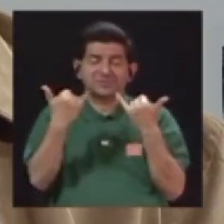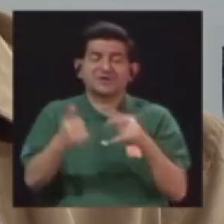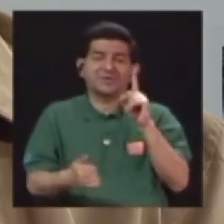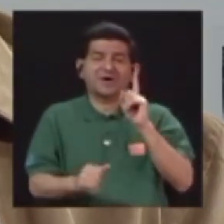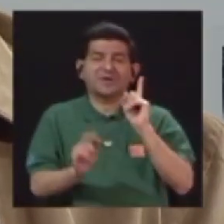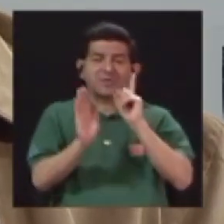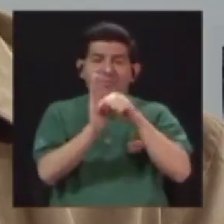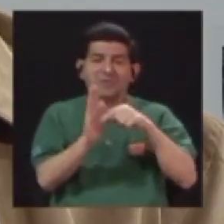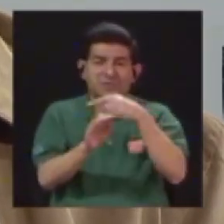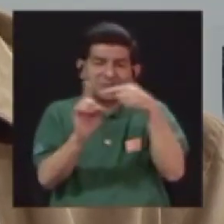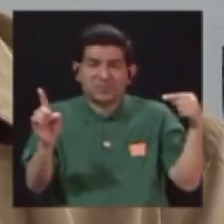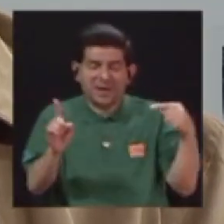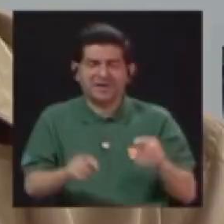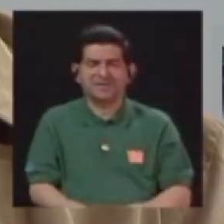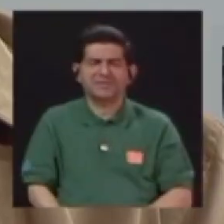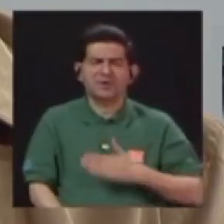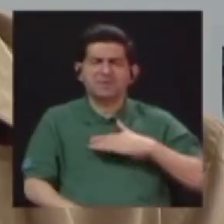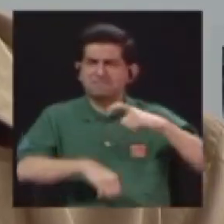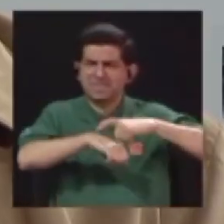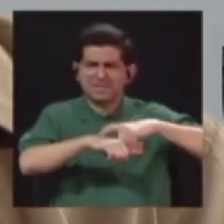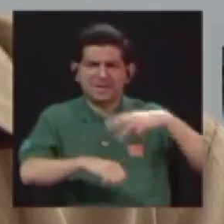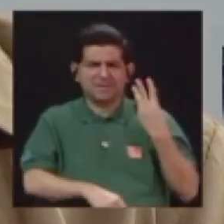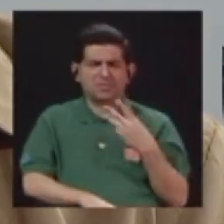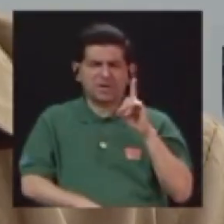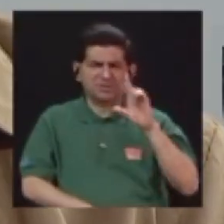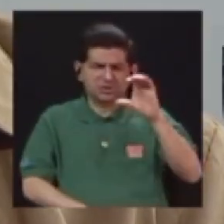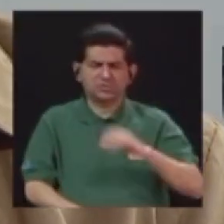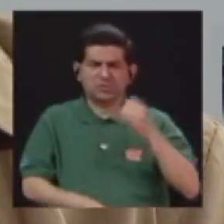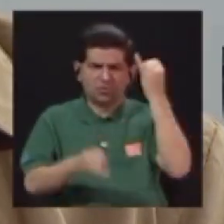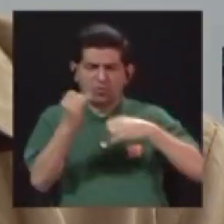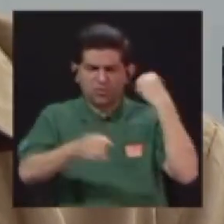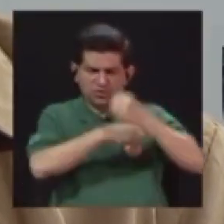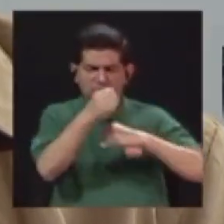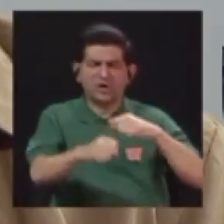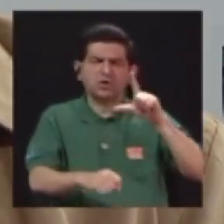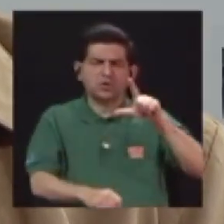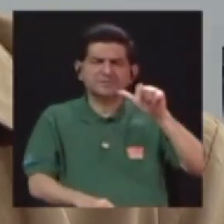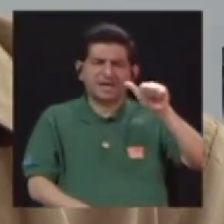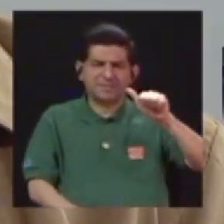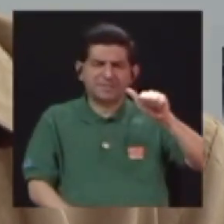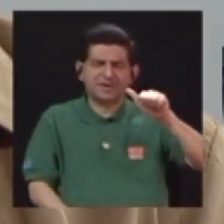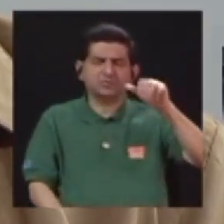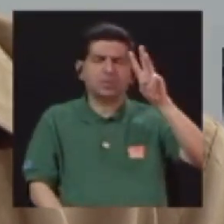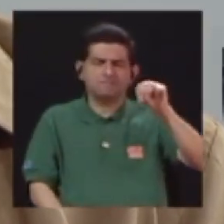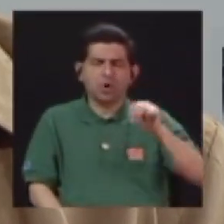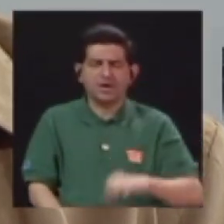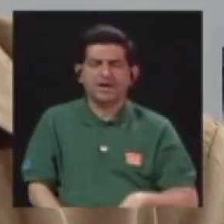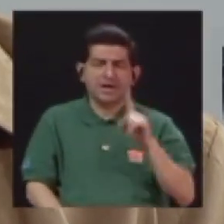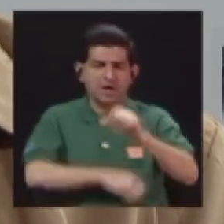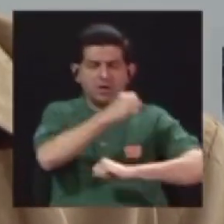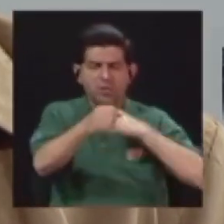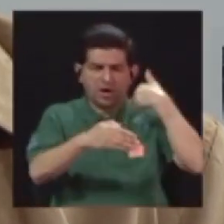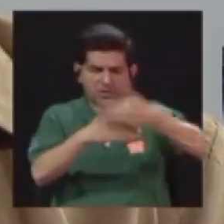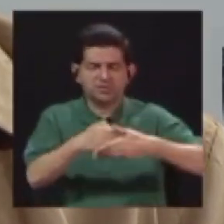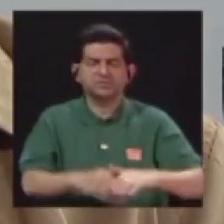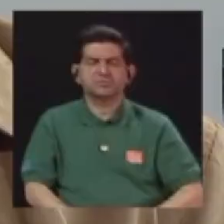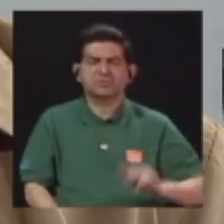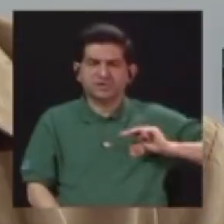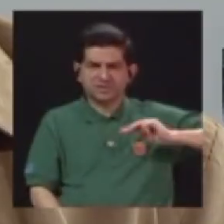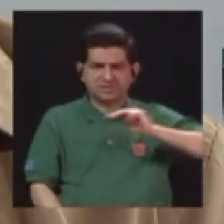Bueno, en lo que se refiere a mi periodo en Washington fue en el último año de don Luis Alberto Monge, ¿verdad? Ya después de un año de ser ministro de la